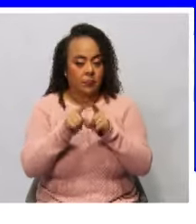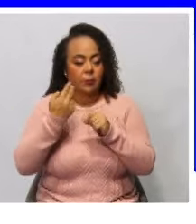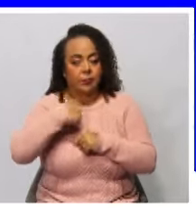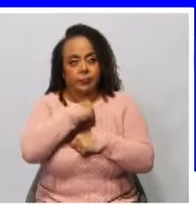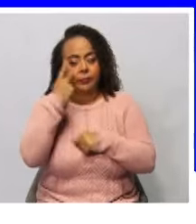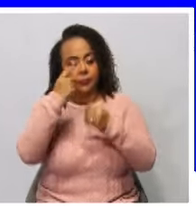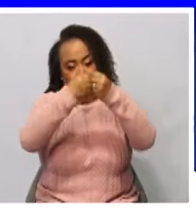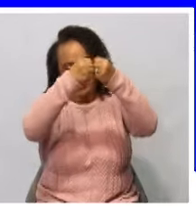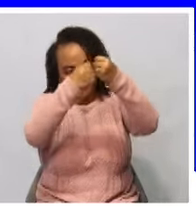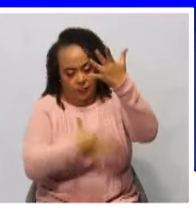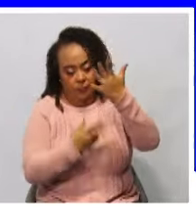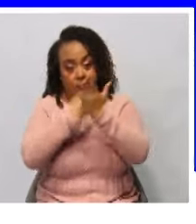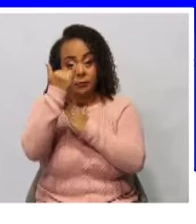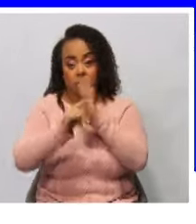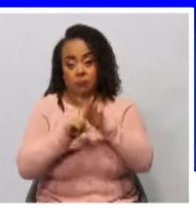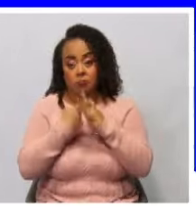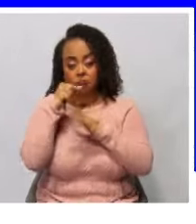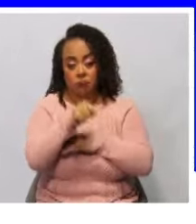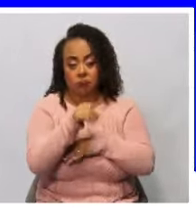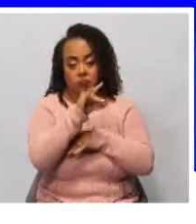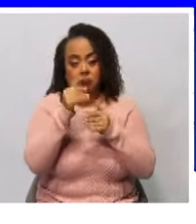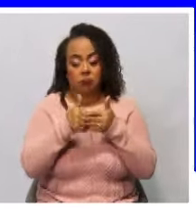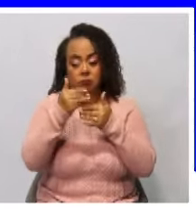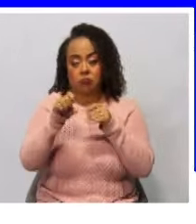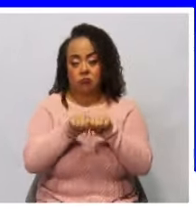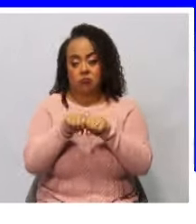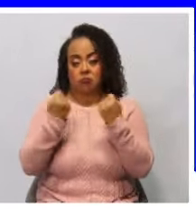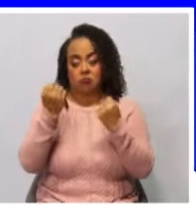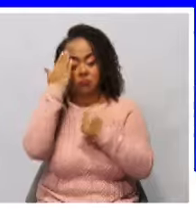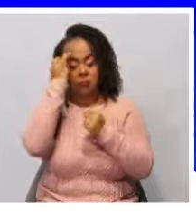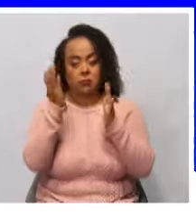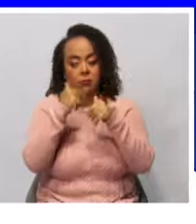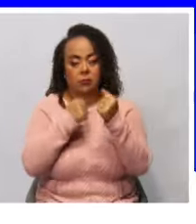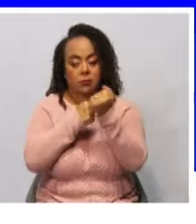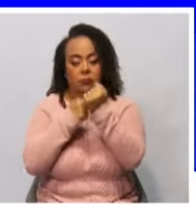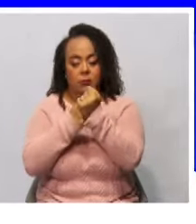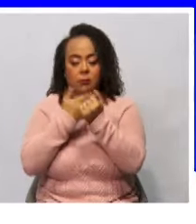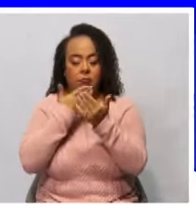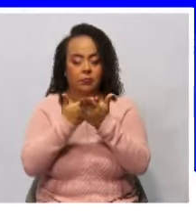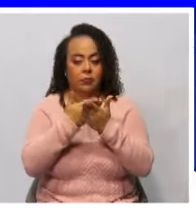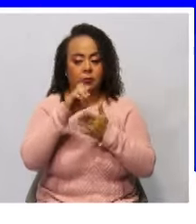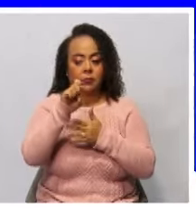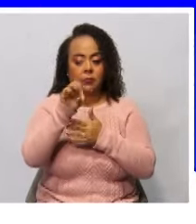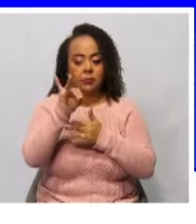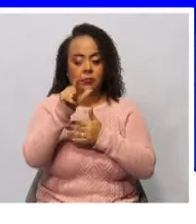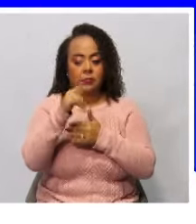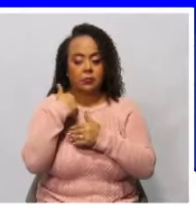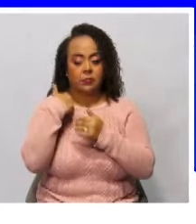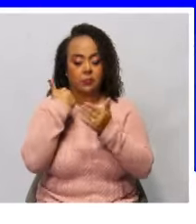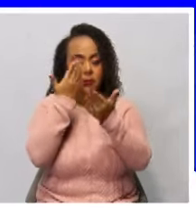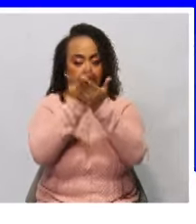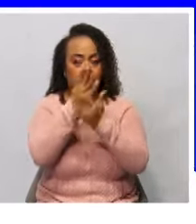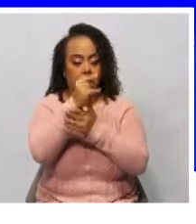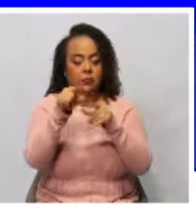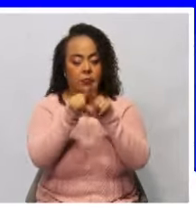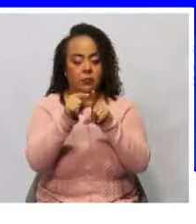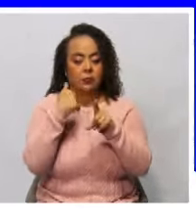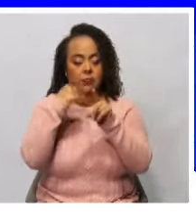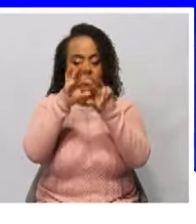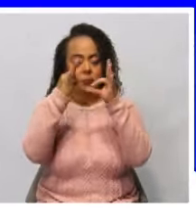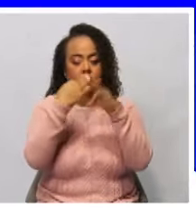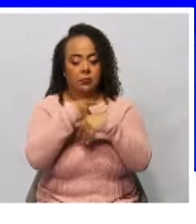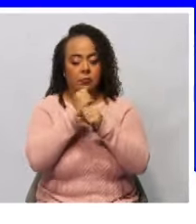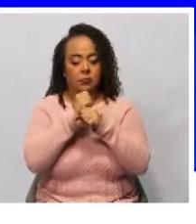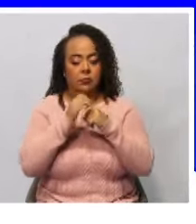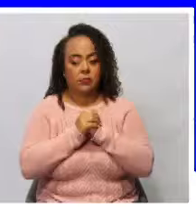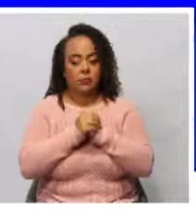de proyectos que empiezan así y después se rompen rápidamente porque no hay soporte. Bueno, el Estelí tiene el soporte y además ya tiene la forma de hacerlo, porque hace